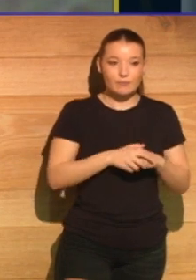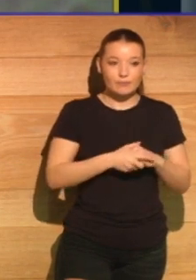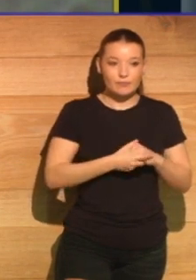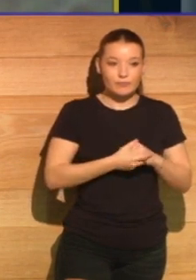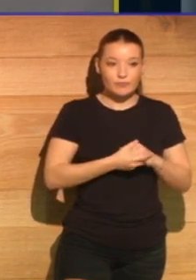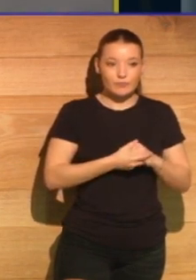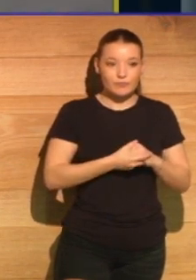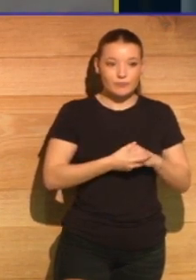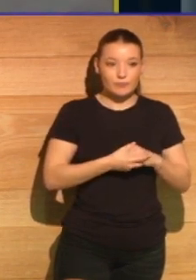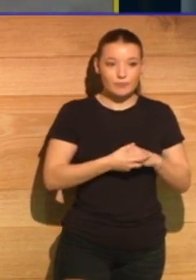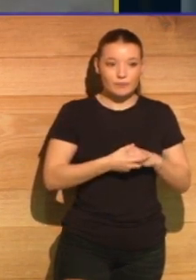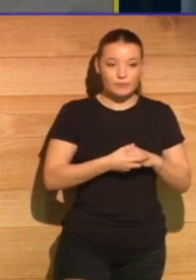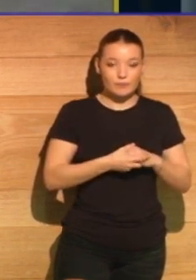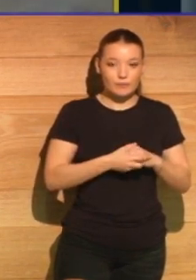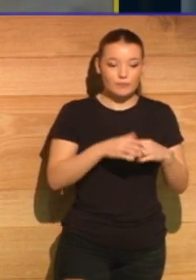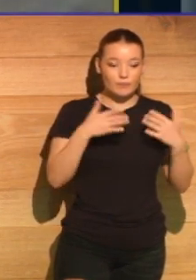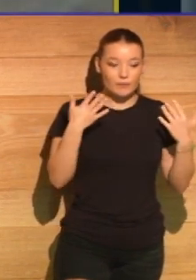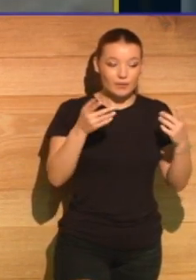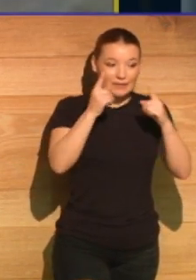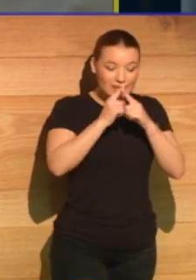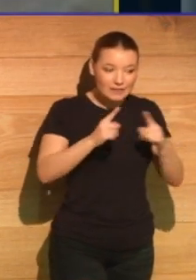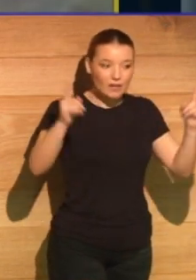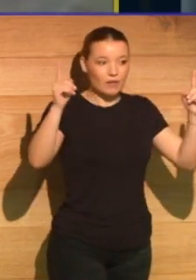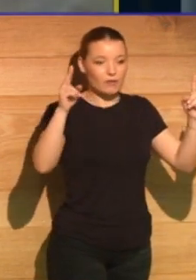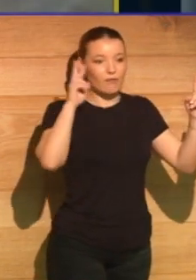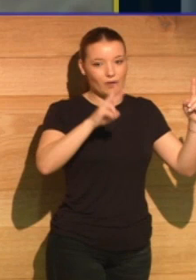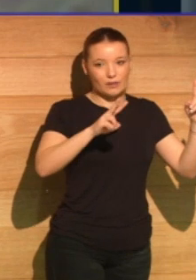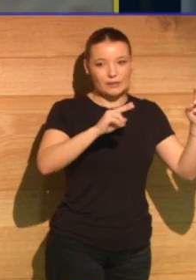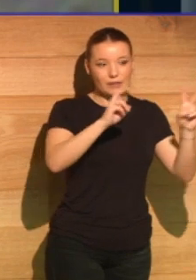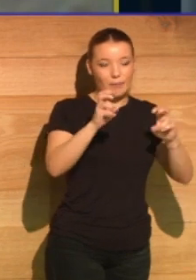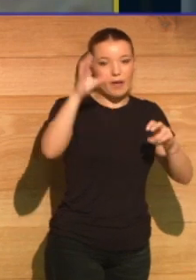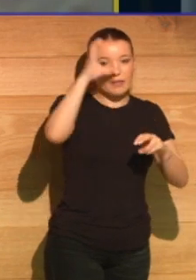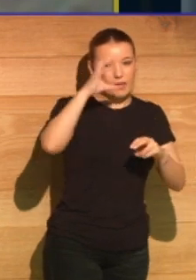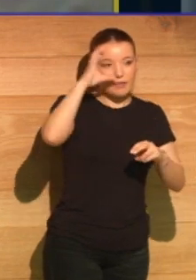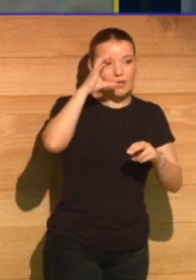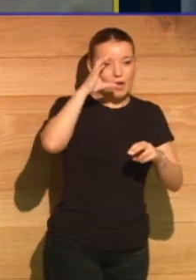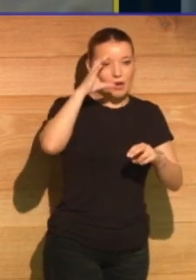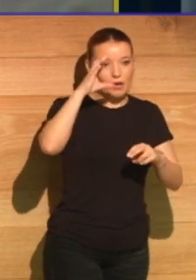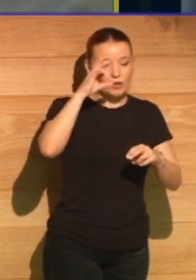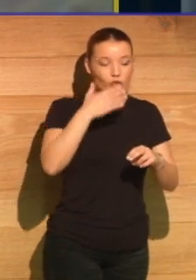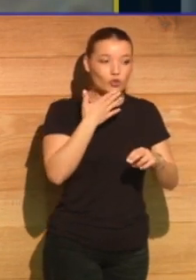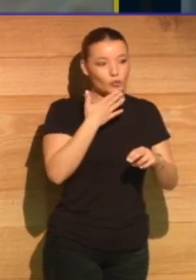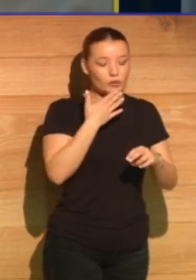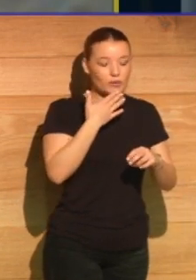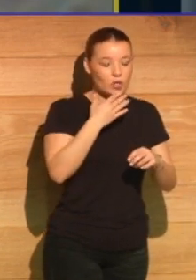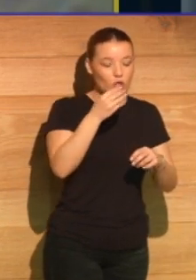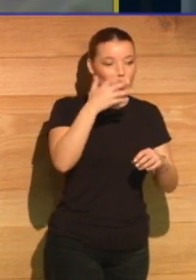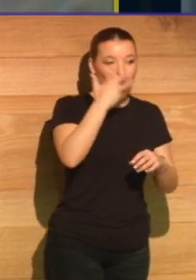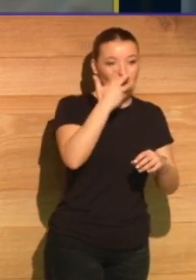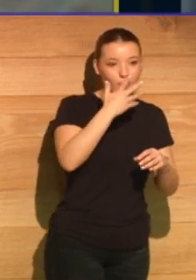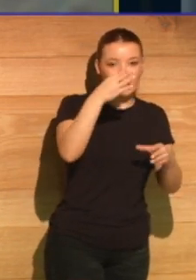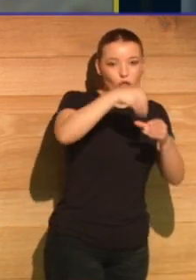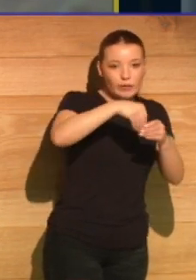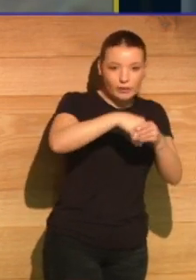este año, se ha visto la necesidad imperiosa de la ciencia como parte del conocimiento y también